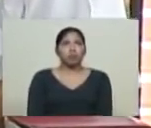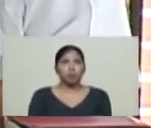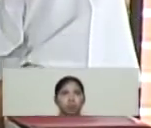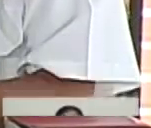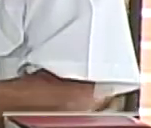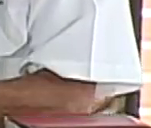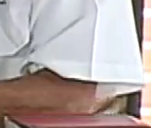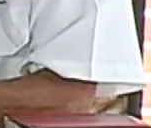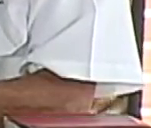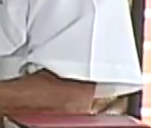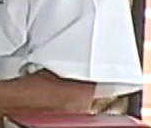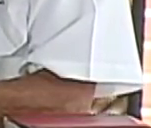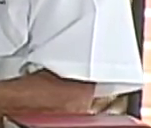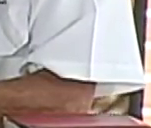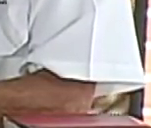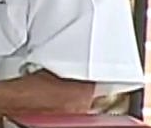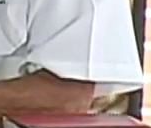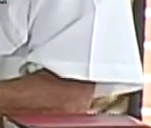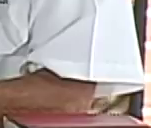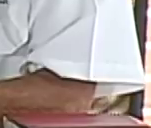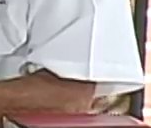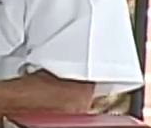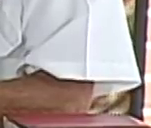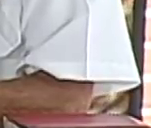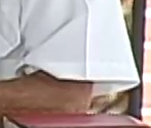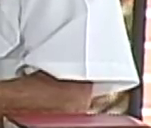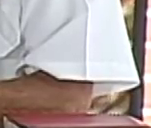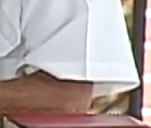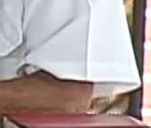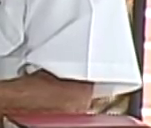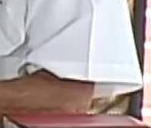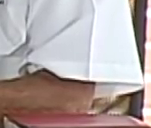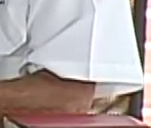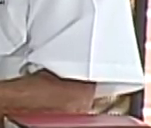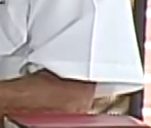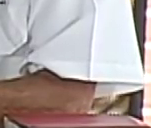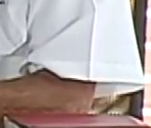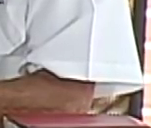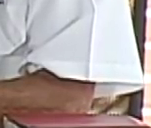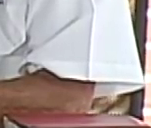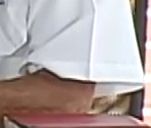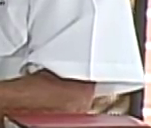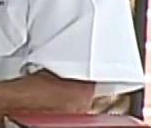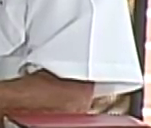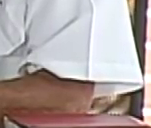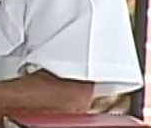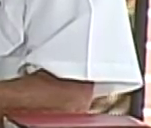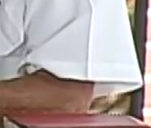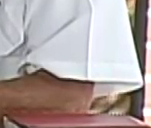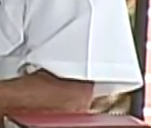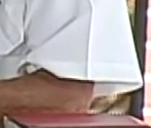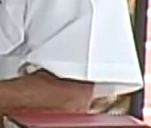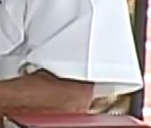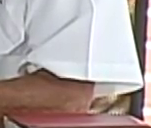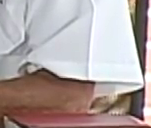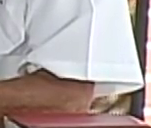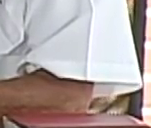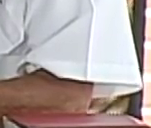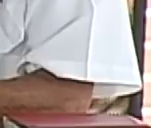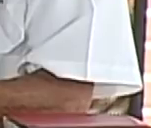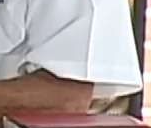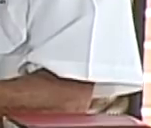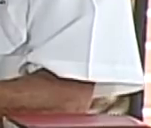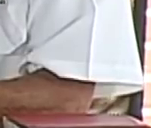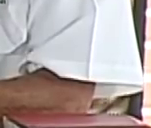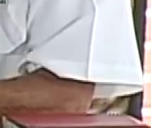los dos pabellones y la sala de terapia intensiva del hospital naval por parte del ministro Salazar Col. Es